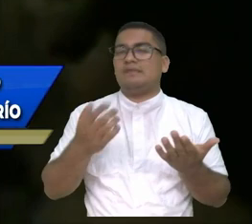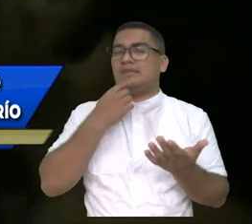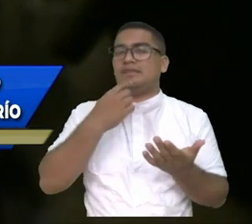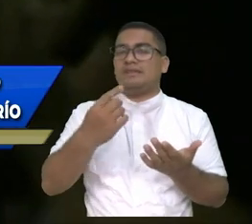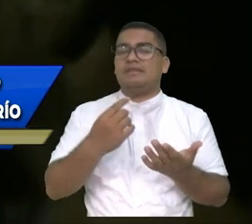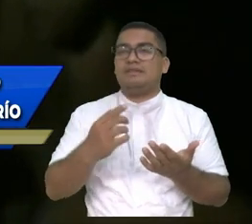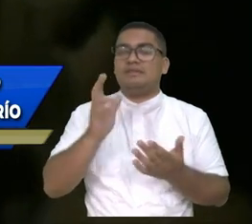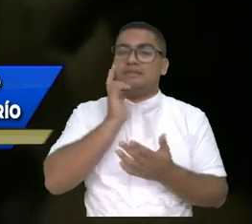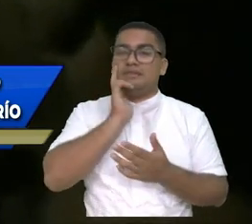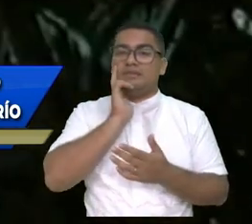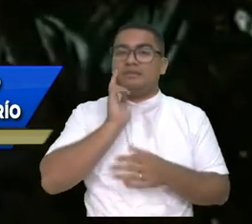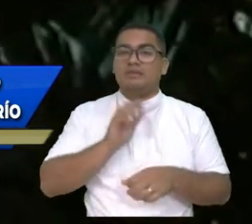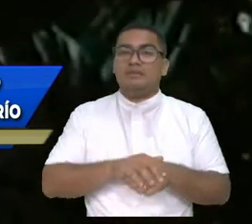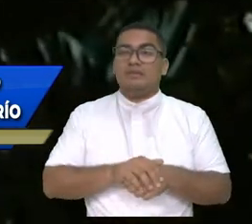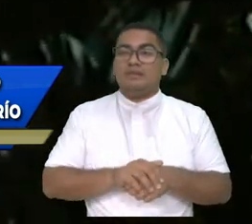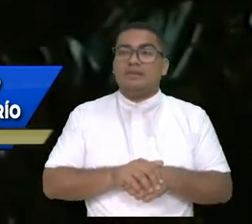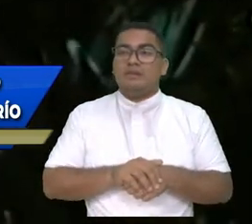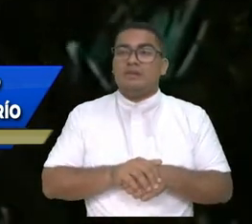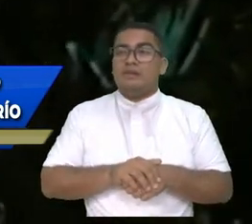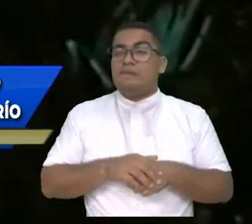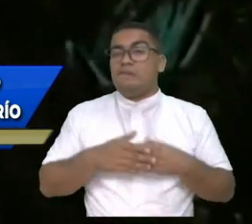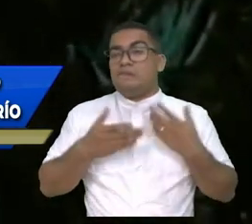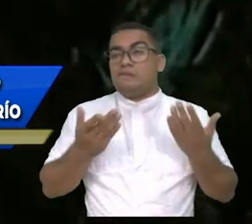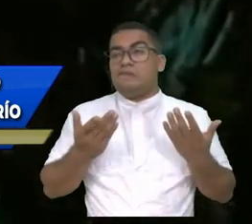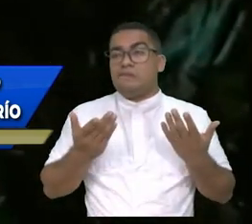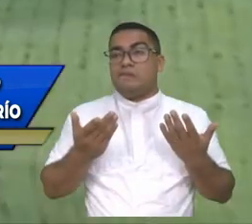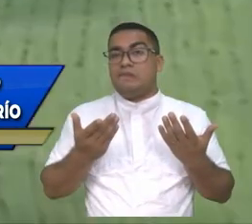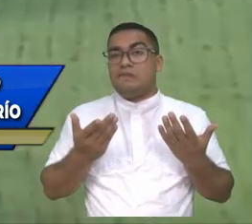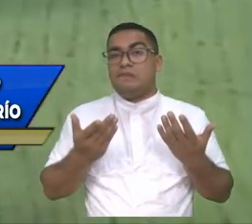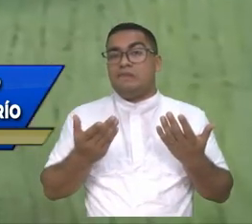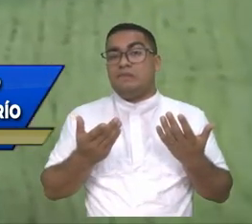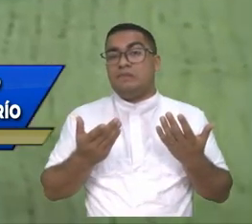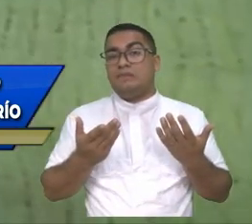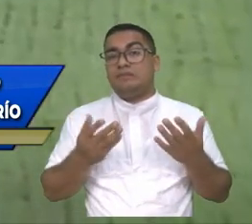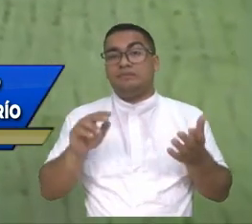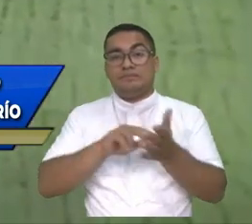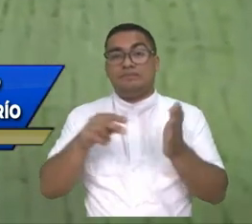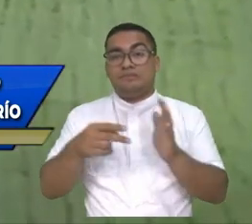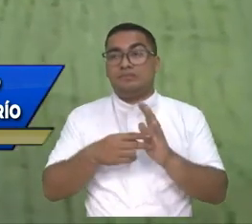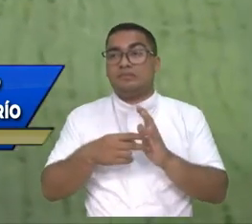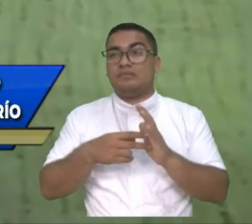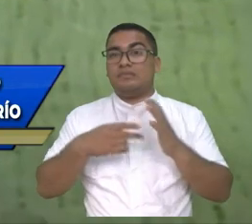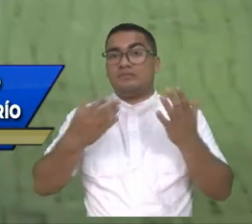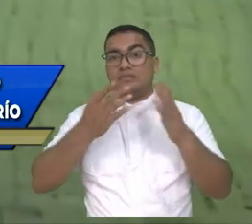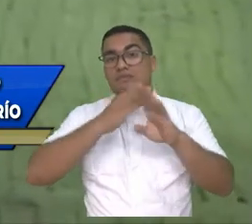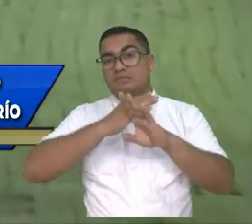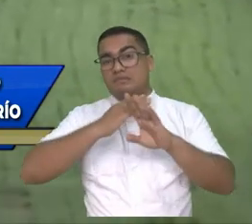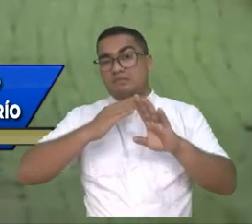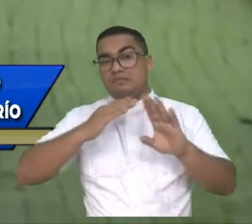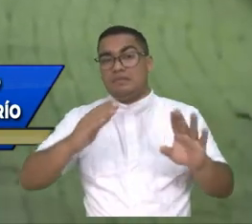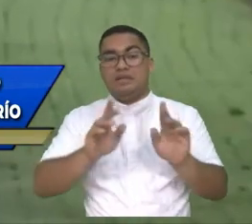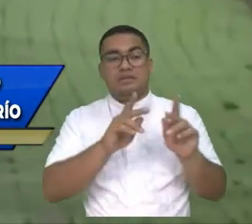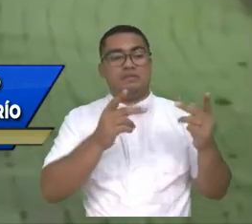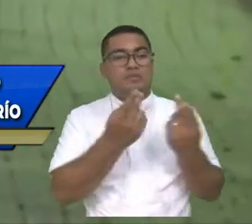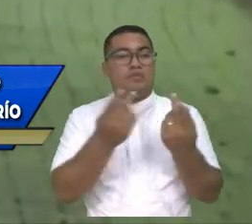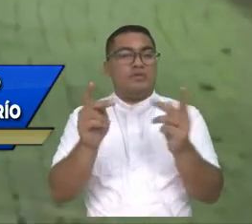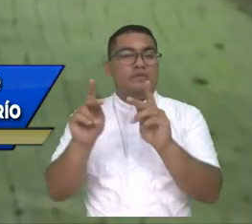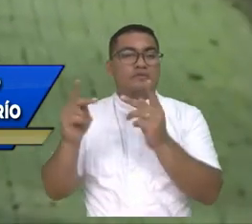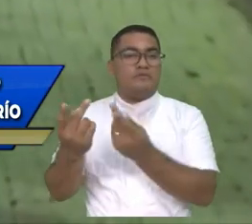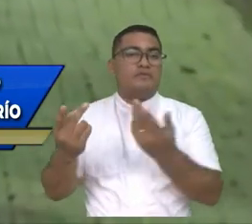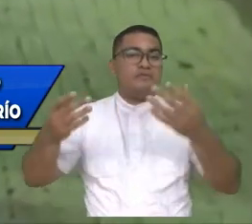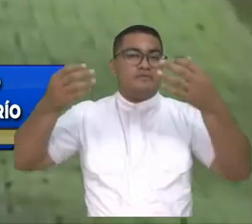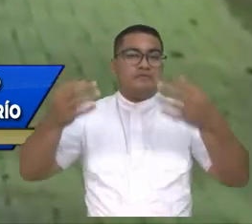dijo también que la paz es lo que hace construir a los pueblos, que las